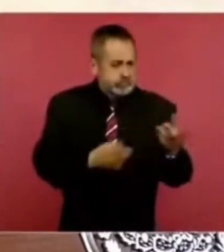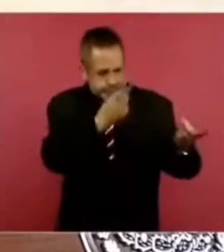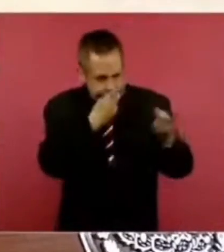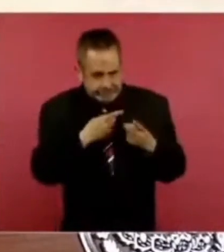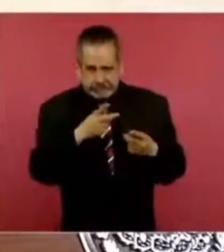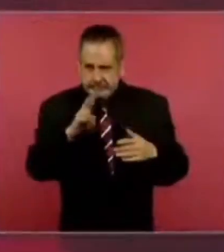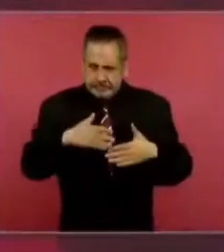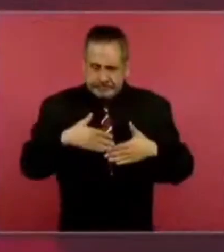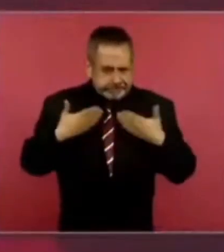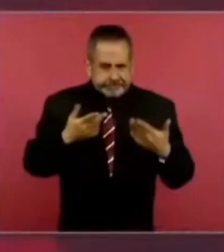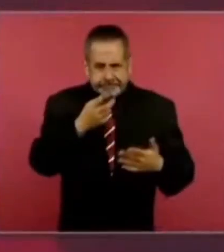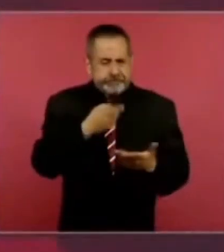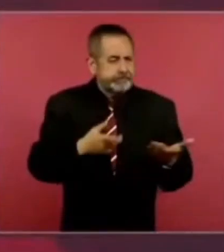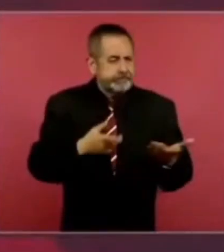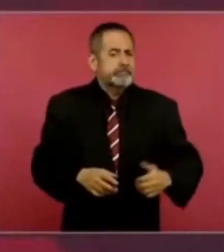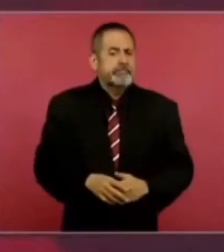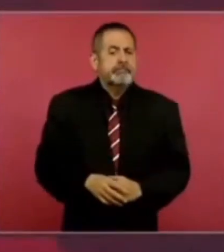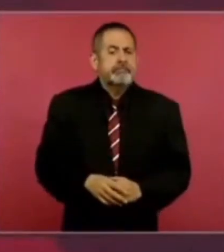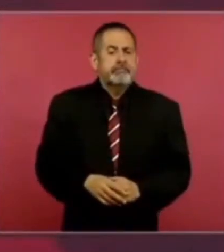digan.